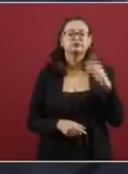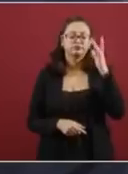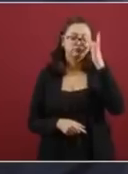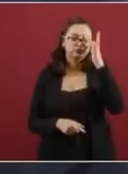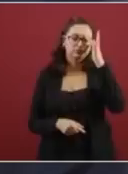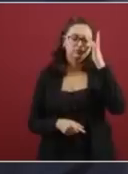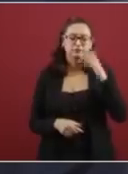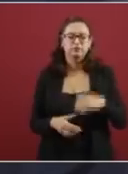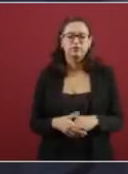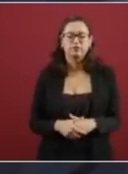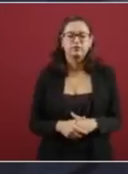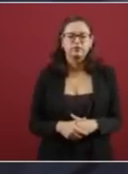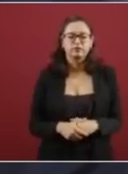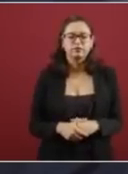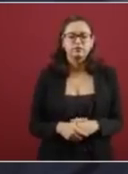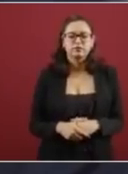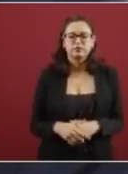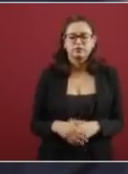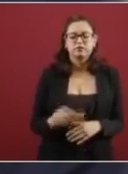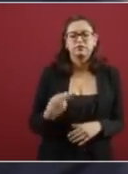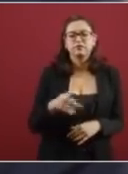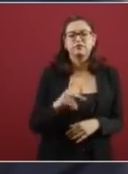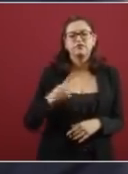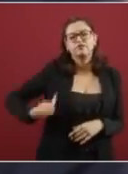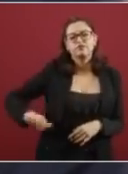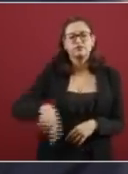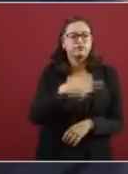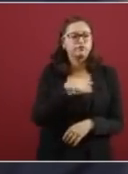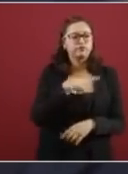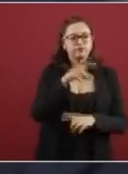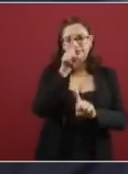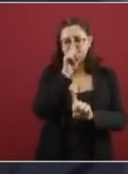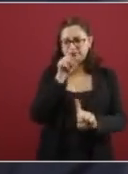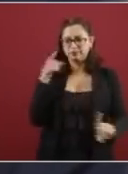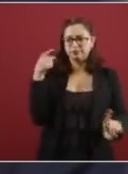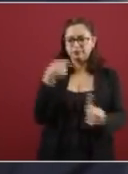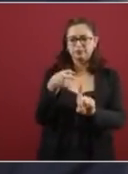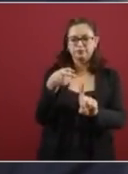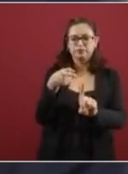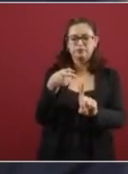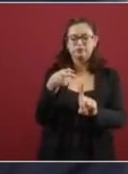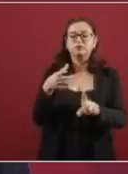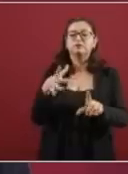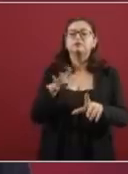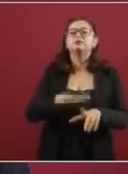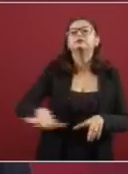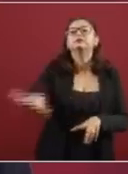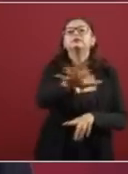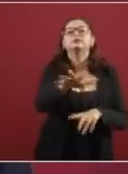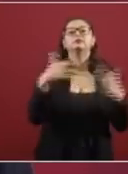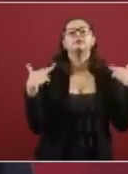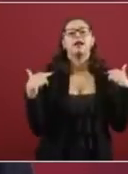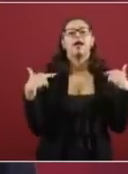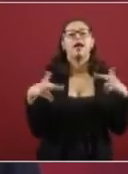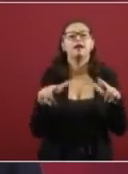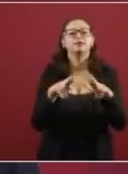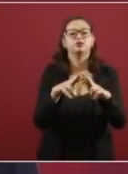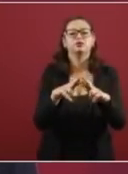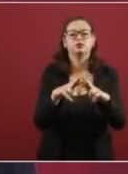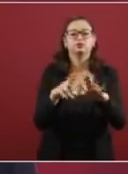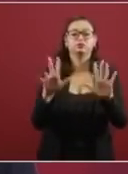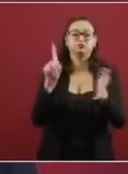Nosotros nos dirigimos a los maestros. Pueden